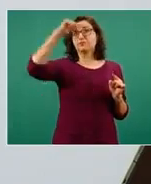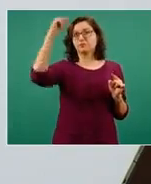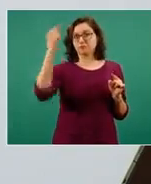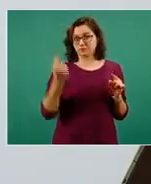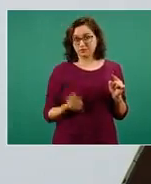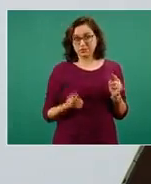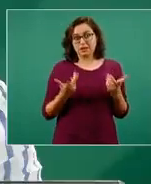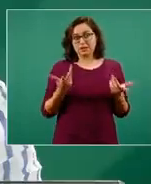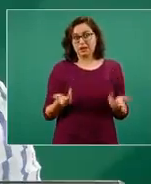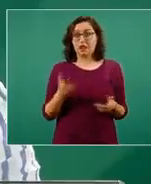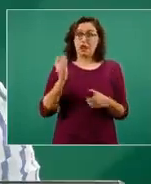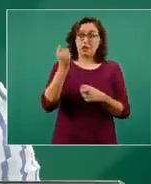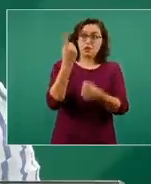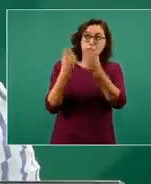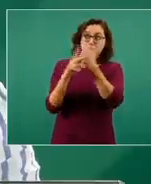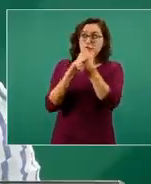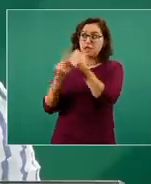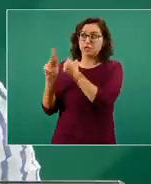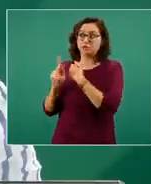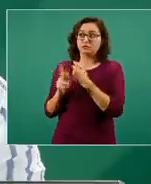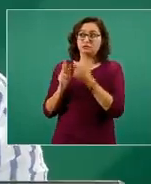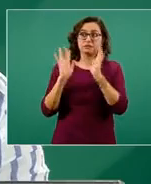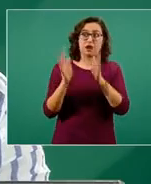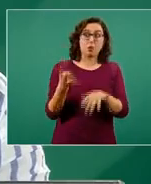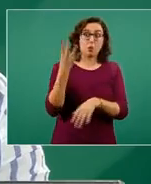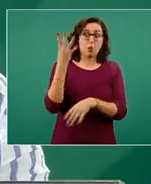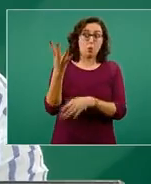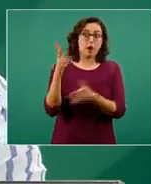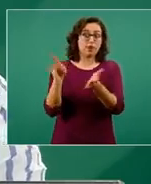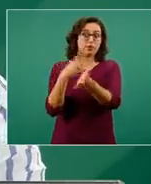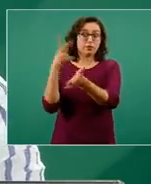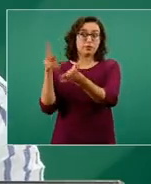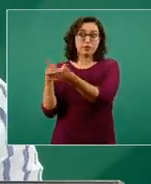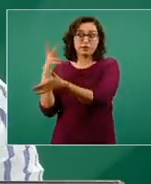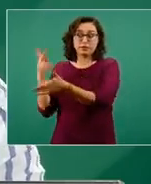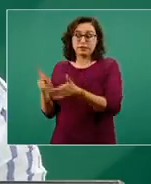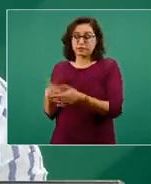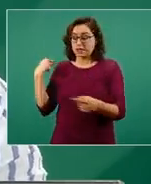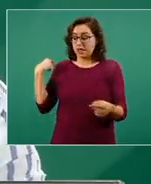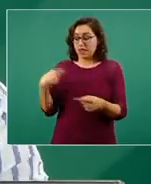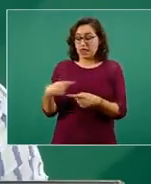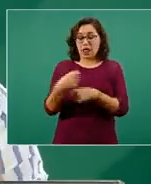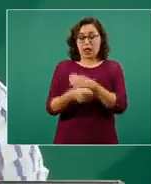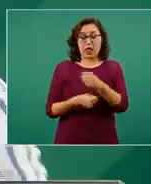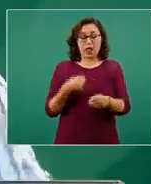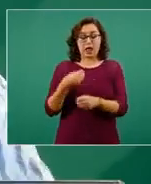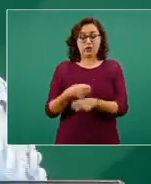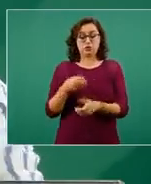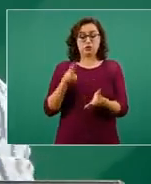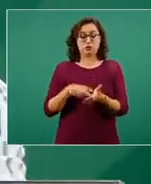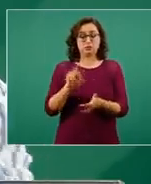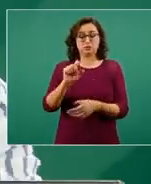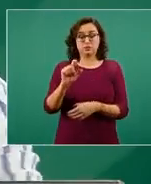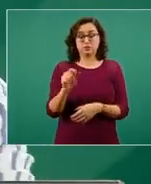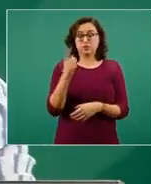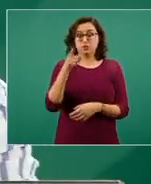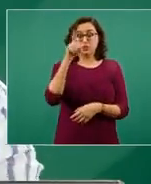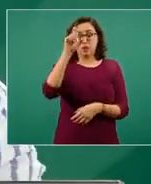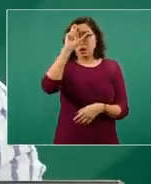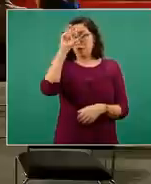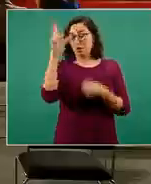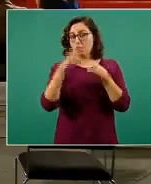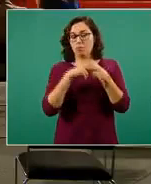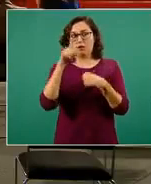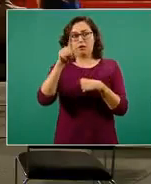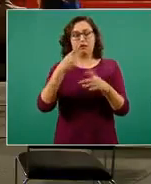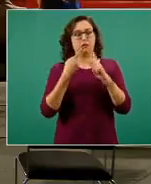Empezamos el año y más o menos a mitad de enero los países europeos occidentales empezaron a tener mayor actividad epidémica